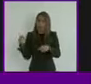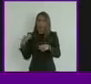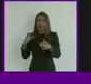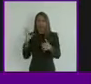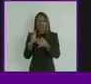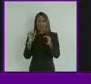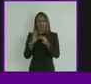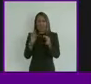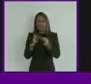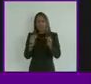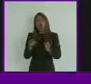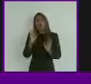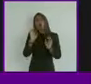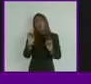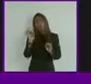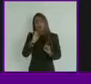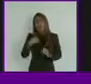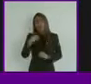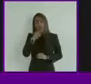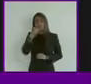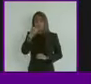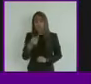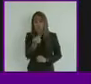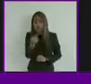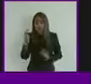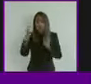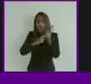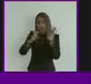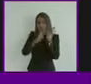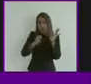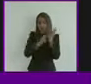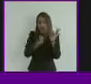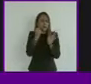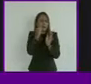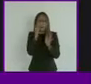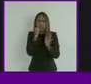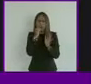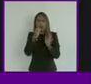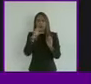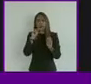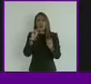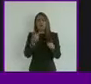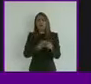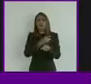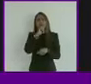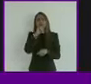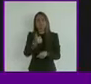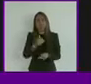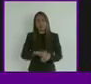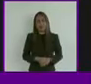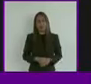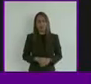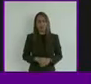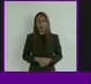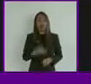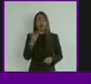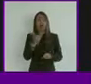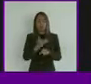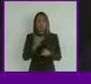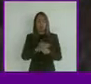quieren corregir, no pasa nada, estoy abierta totalmente, aparte es mi función, ¿no?, escucharlas y escucharlos. Estaríamos dando una intervención